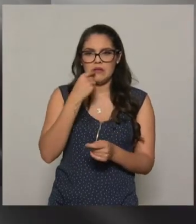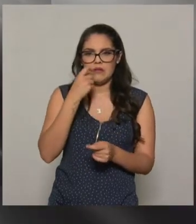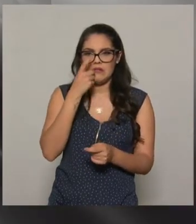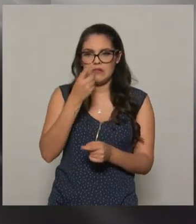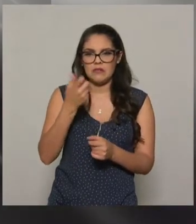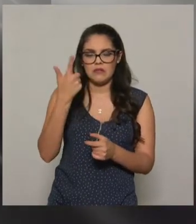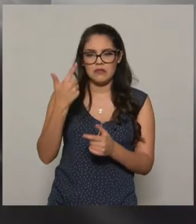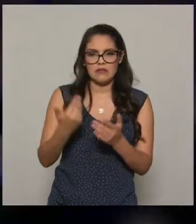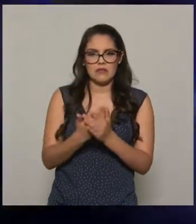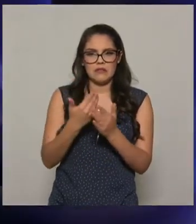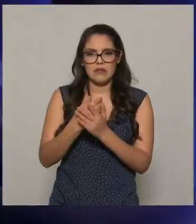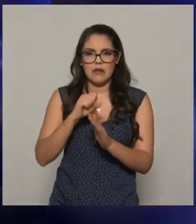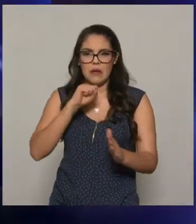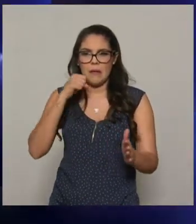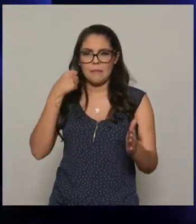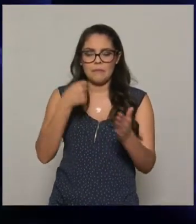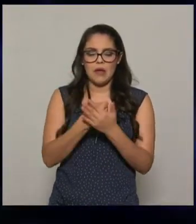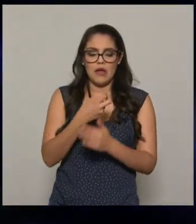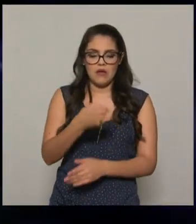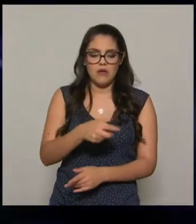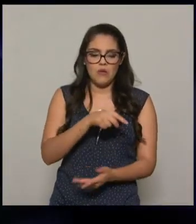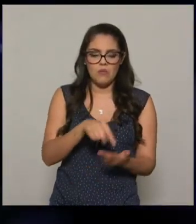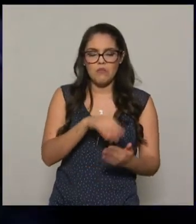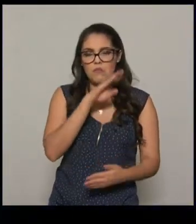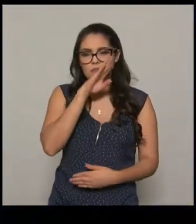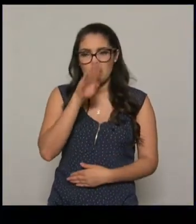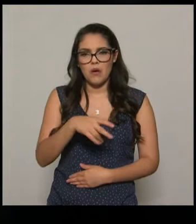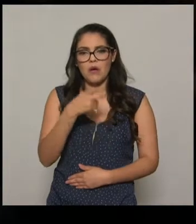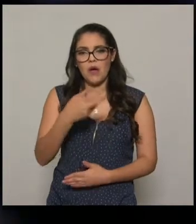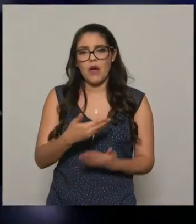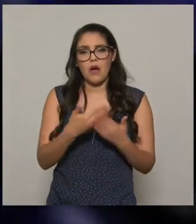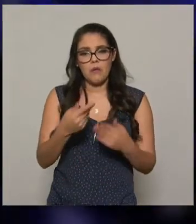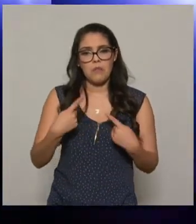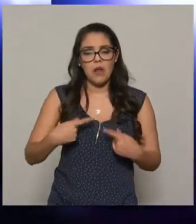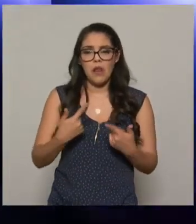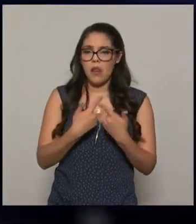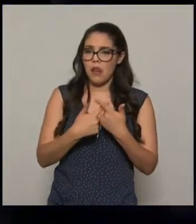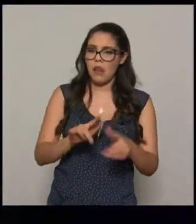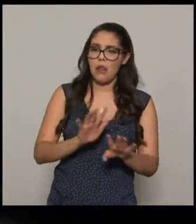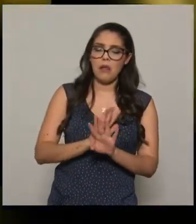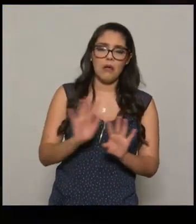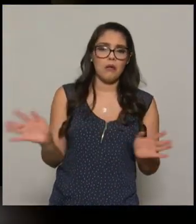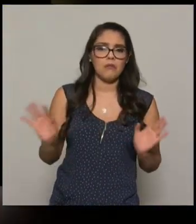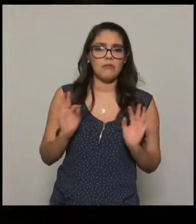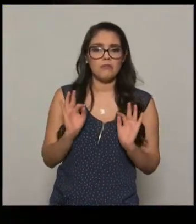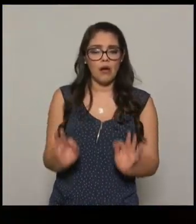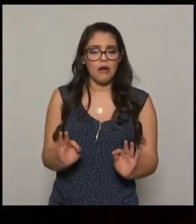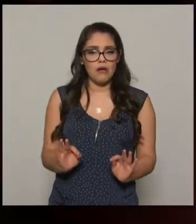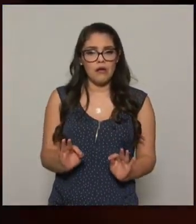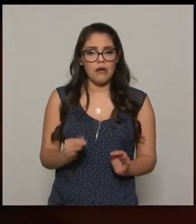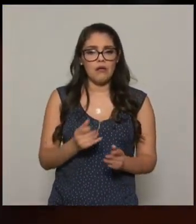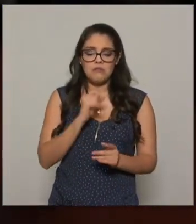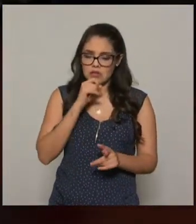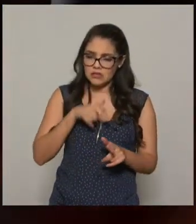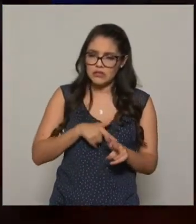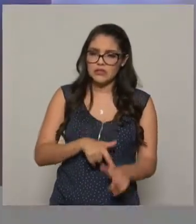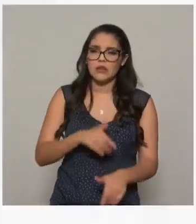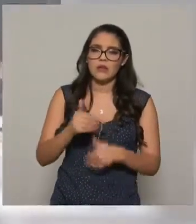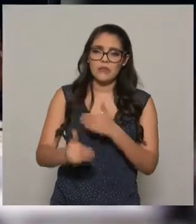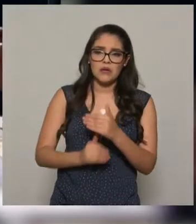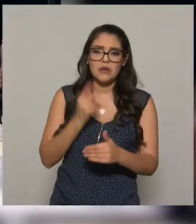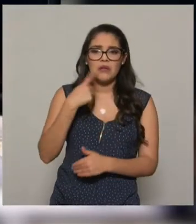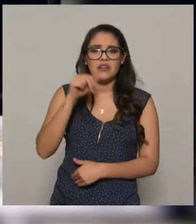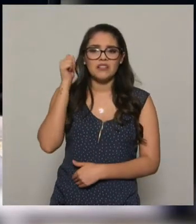mañana, lo impactó, falleció en el lugar y esta persona está libre, el responsable está libre, sigue en el proceso penal, pero